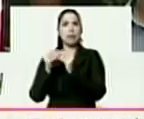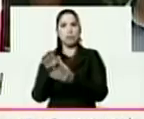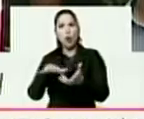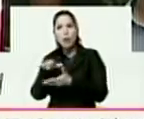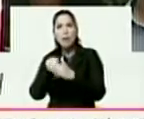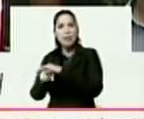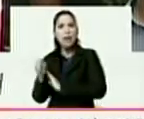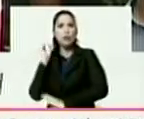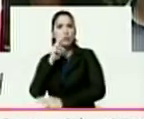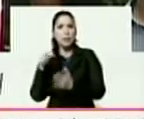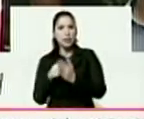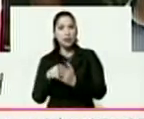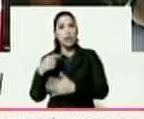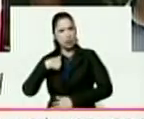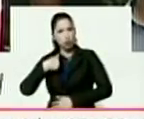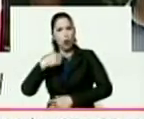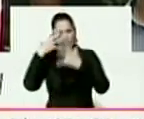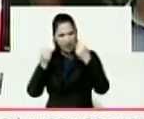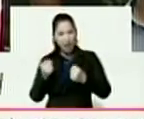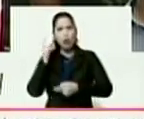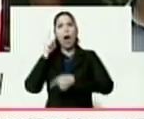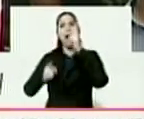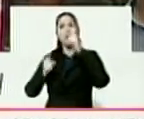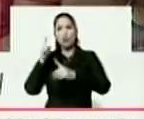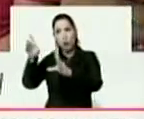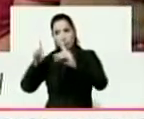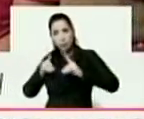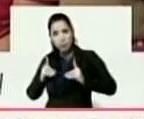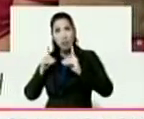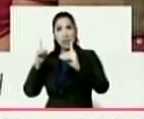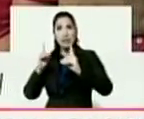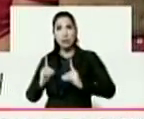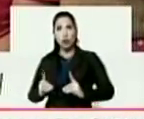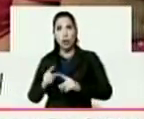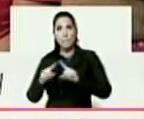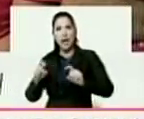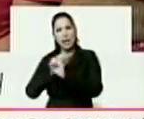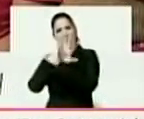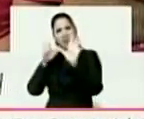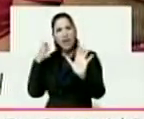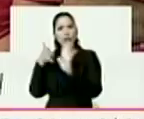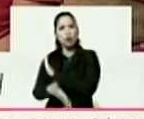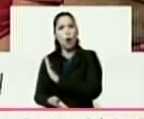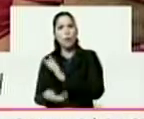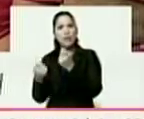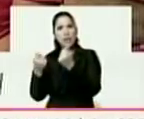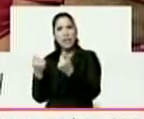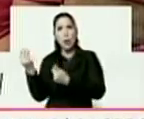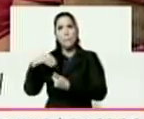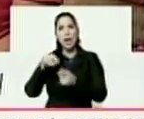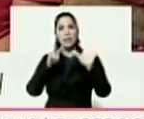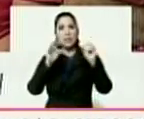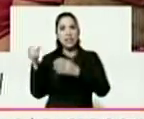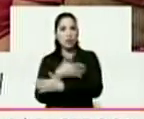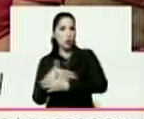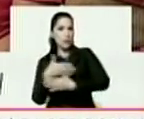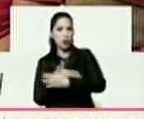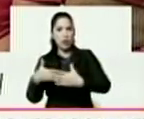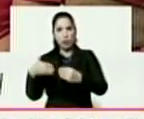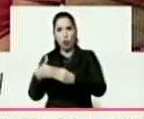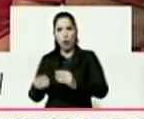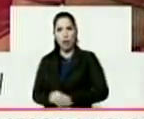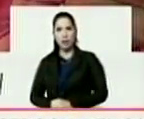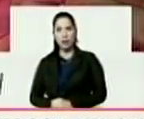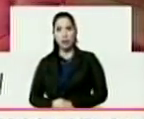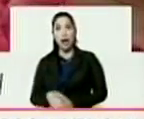entiendo que allí se han tomado algunas decisiones para aclarar el destino de más de 700 millones de dólares al